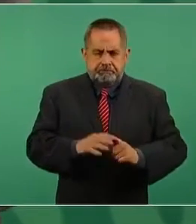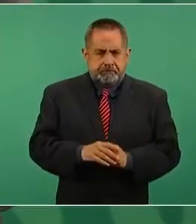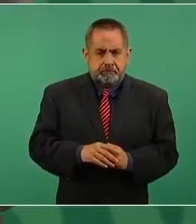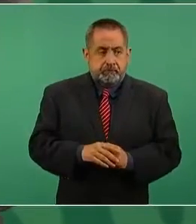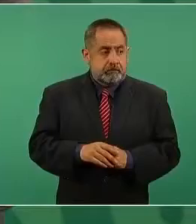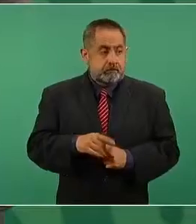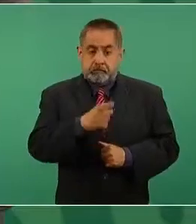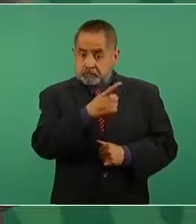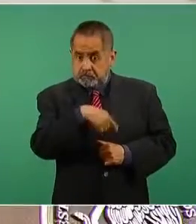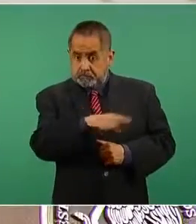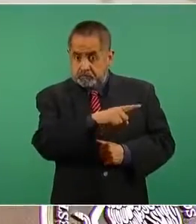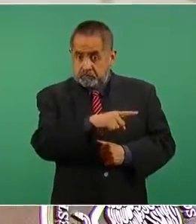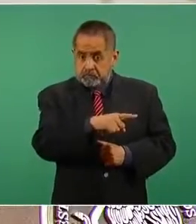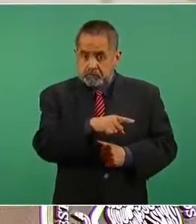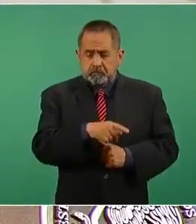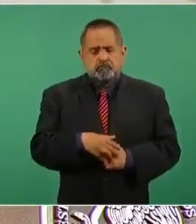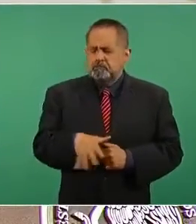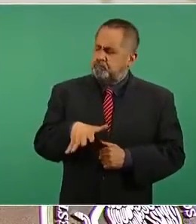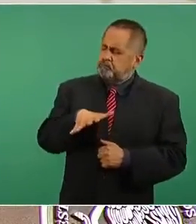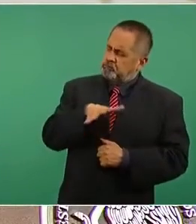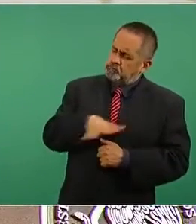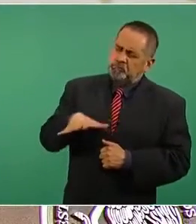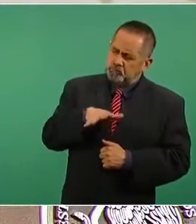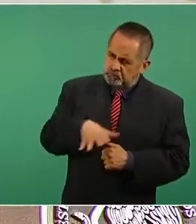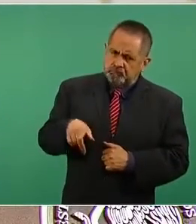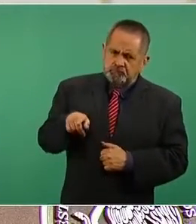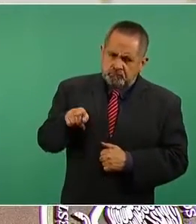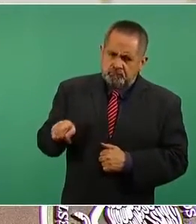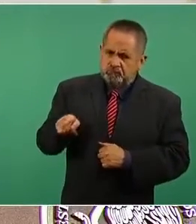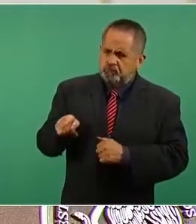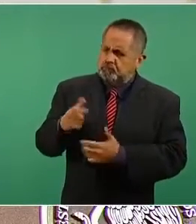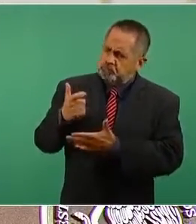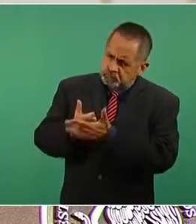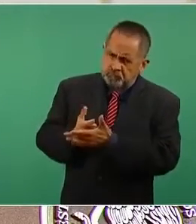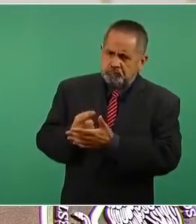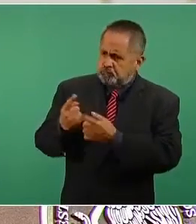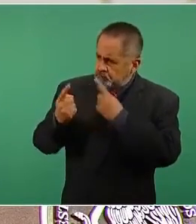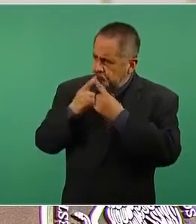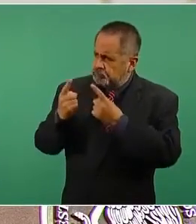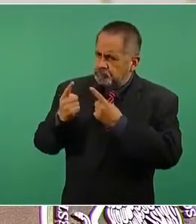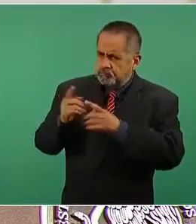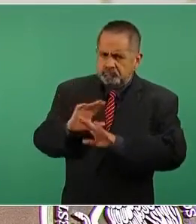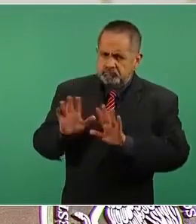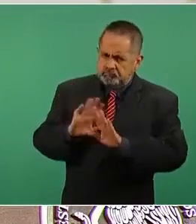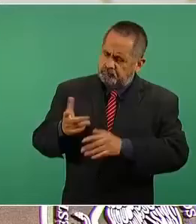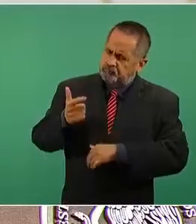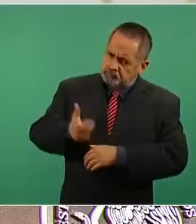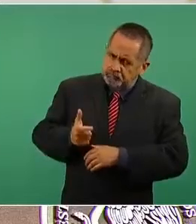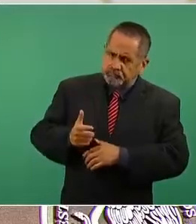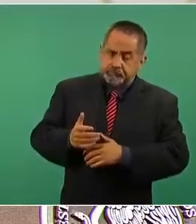ellos se negaban a negociar.